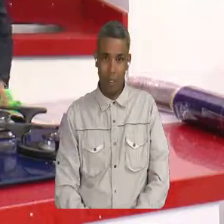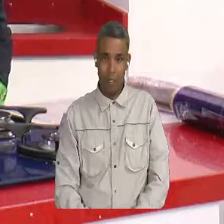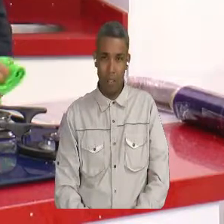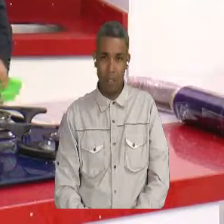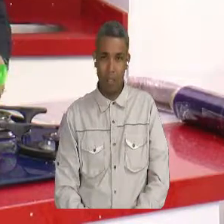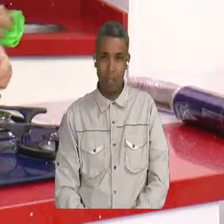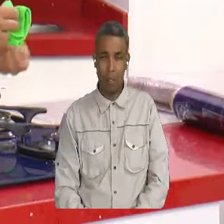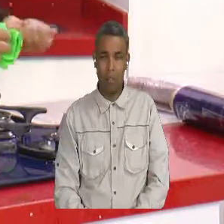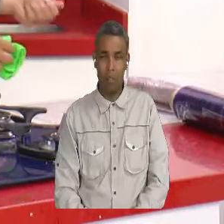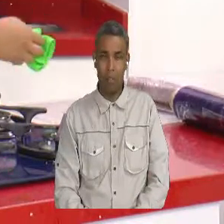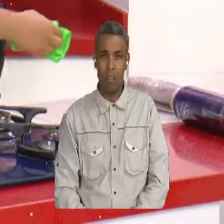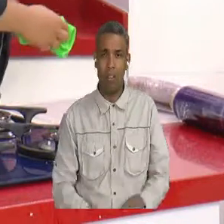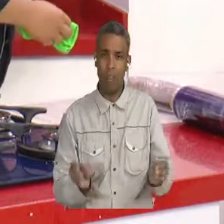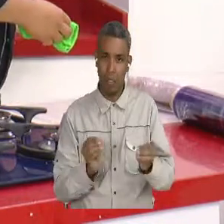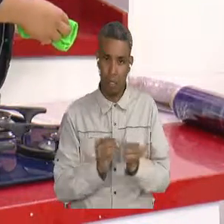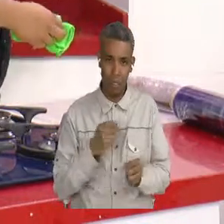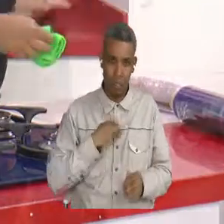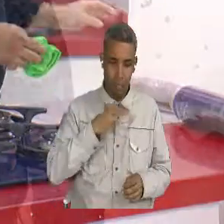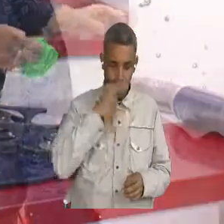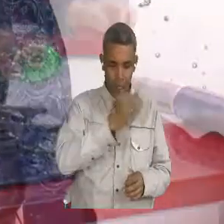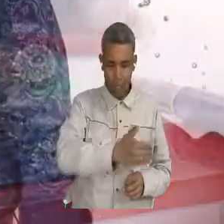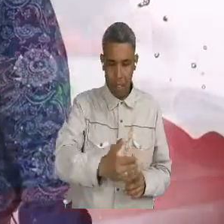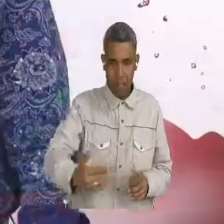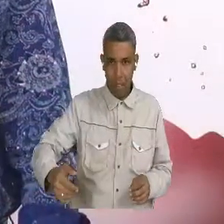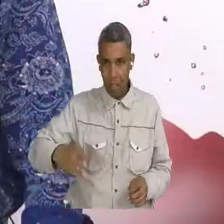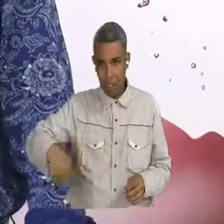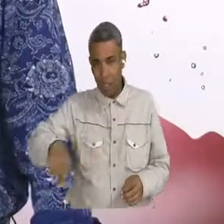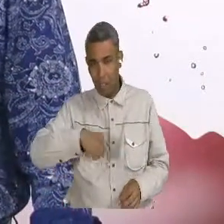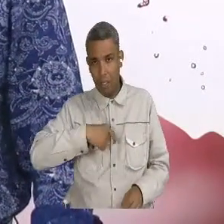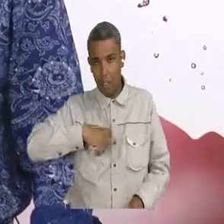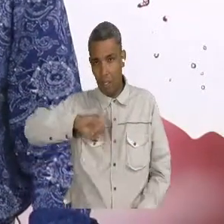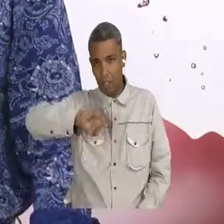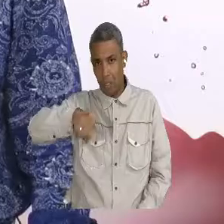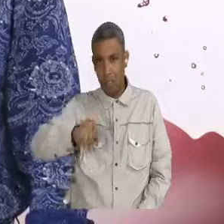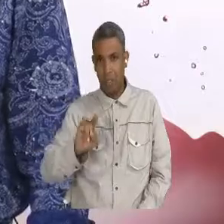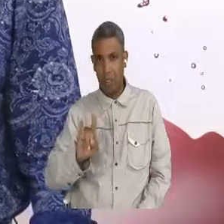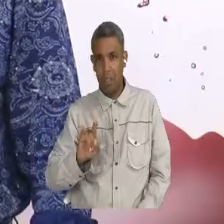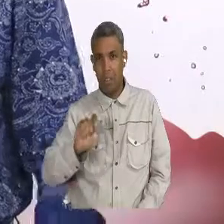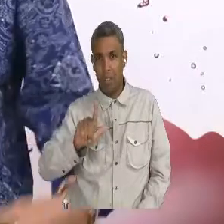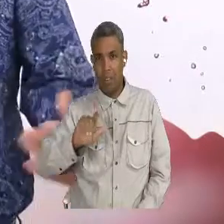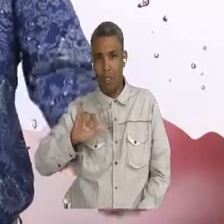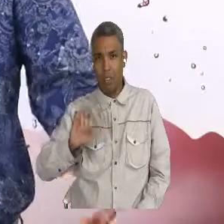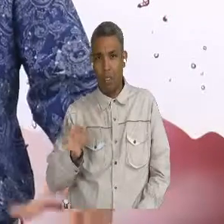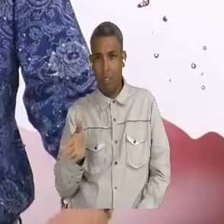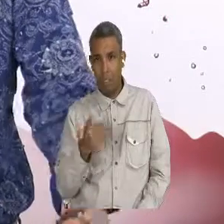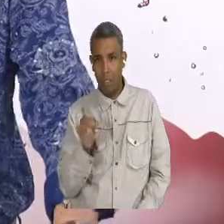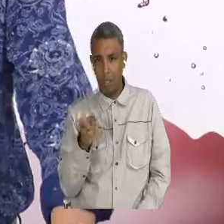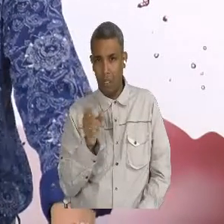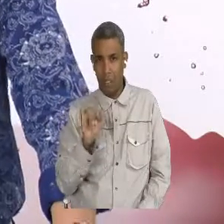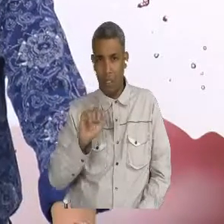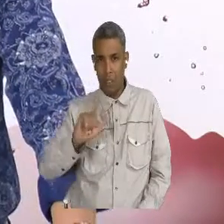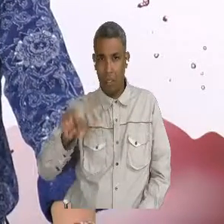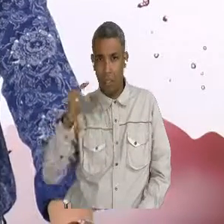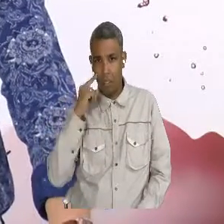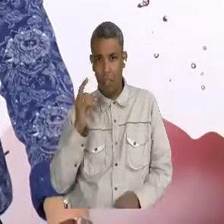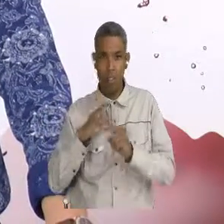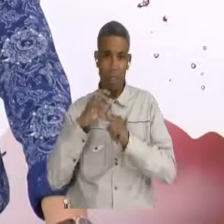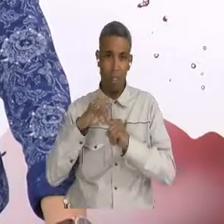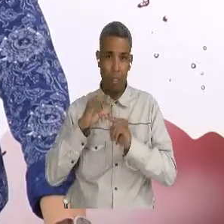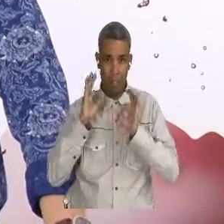exactamente, más los niños, que será Julito Gil y Jaber Cáceres, que estarán pues haciendo un show especial para la gente